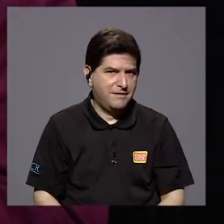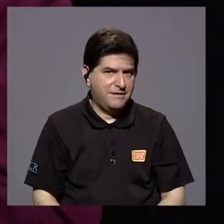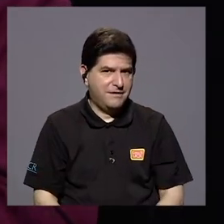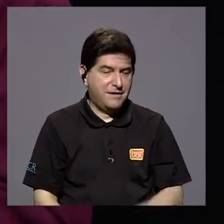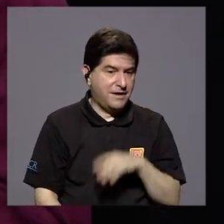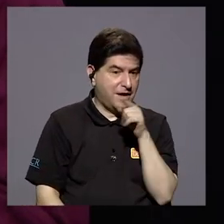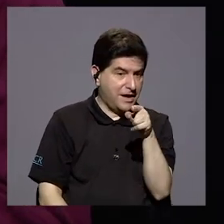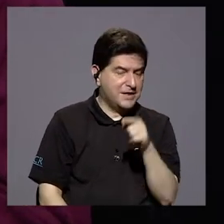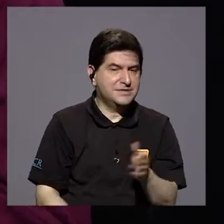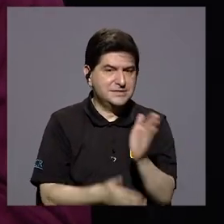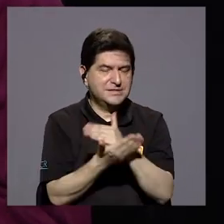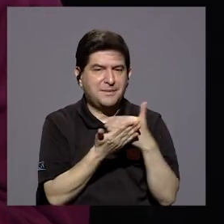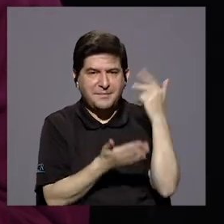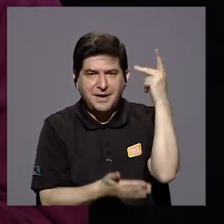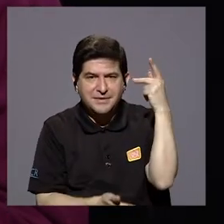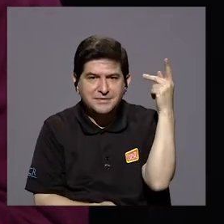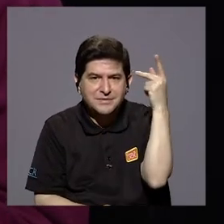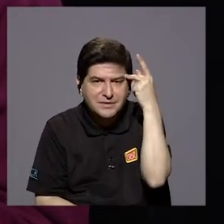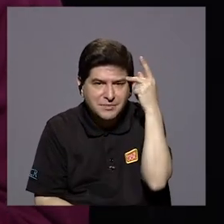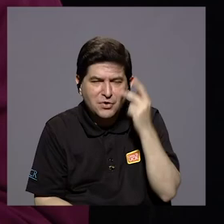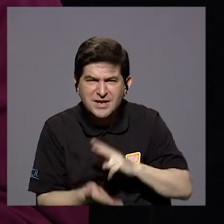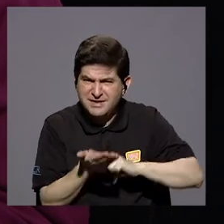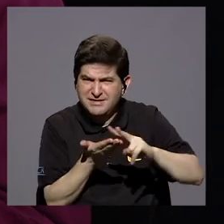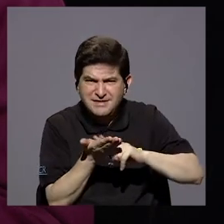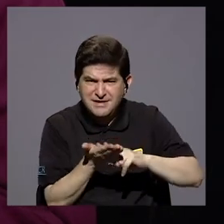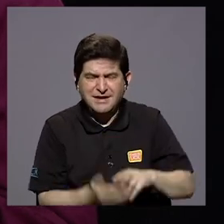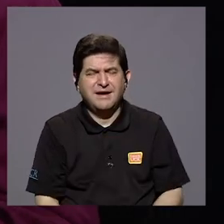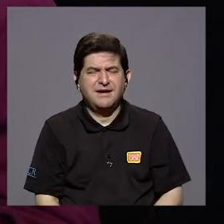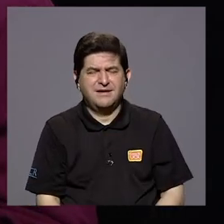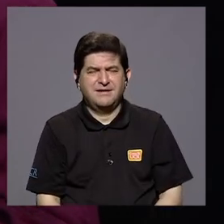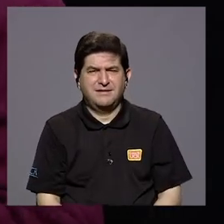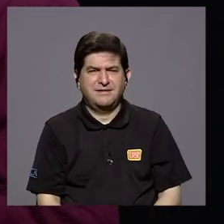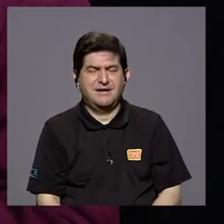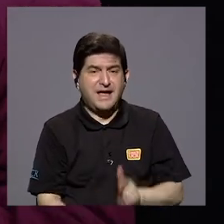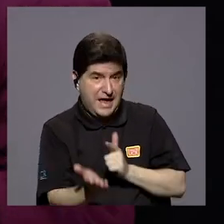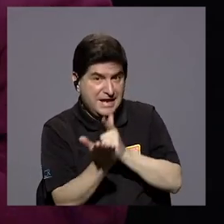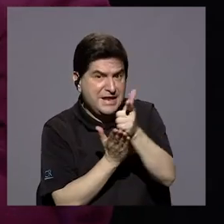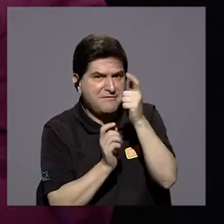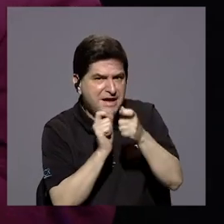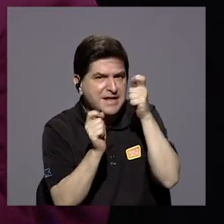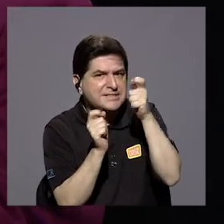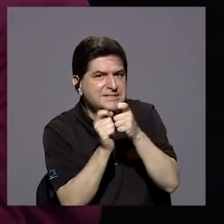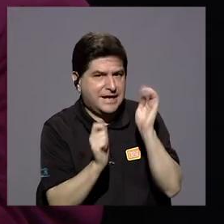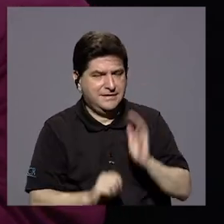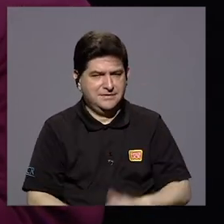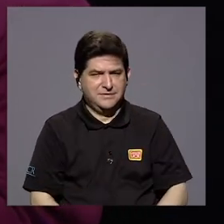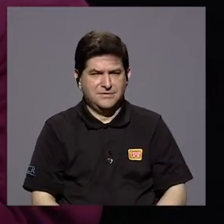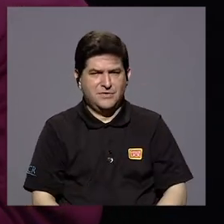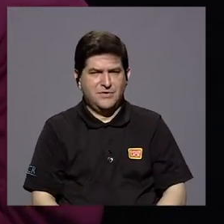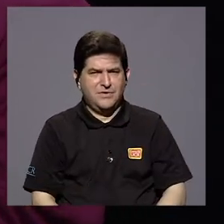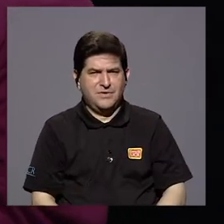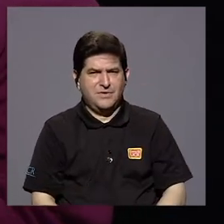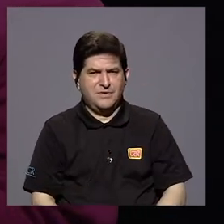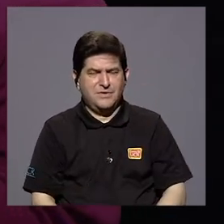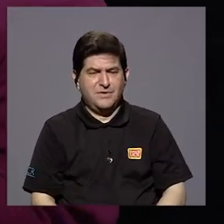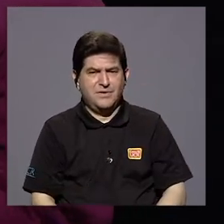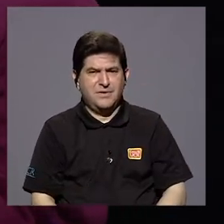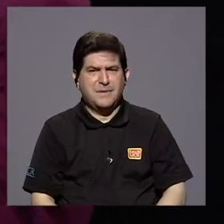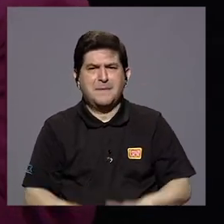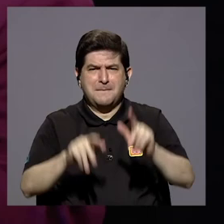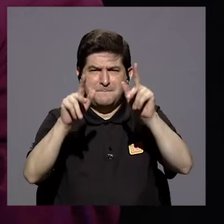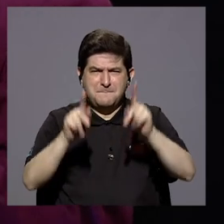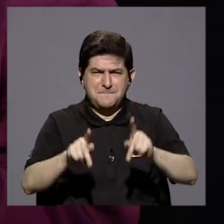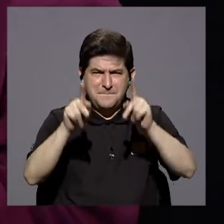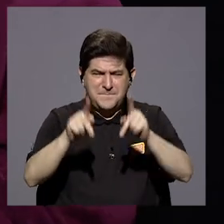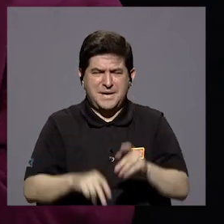contra la parte... política de Liberia, estoy hablando de Liberia en abstracto. ¿Quién va a contradecir a todos